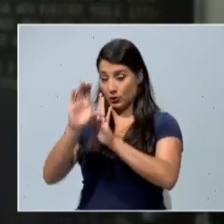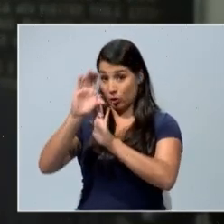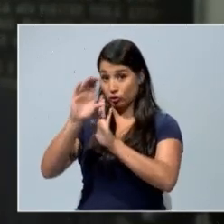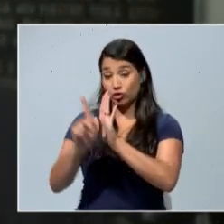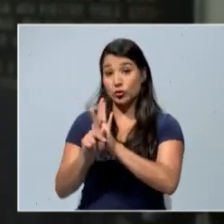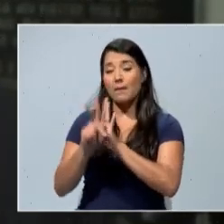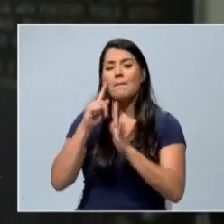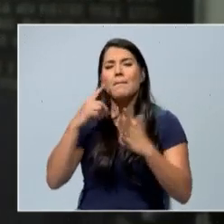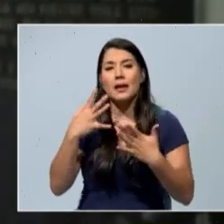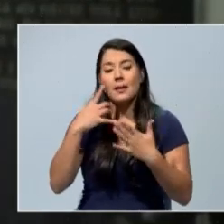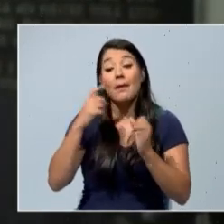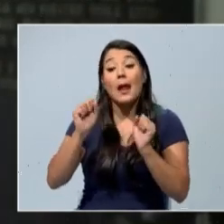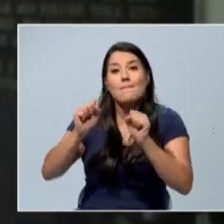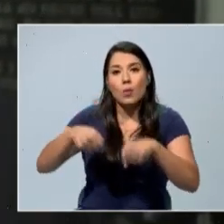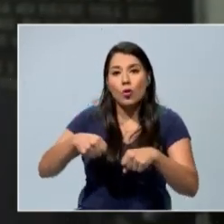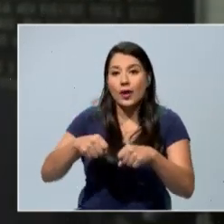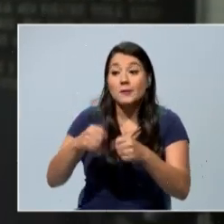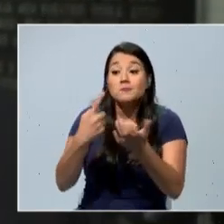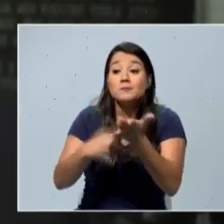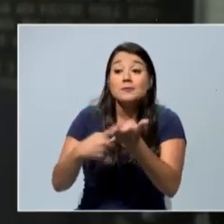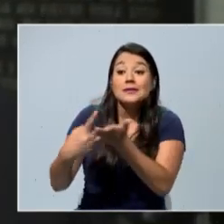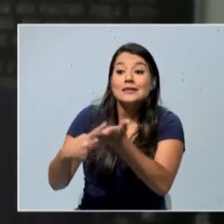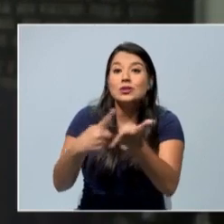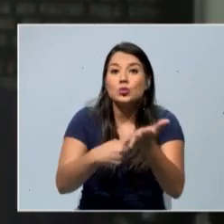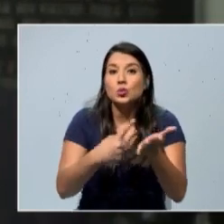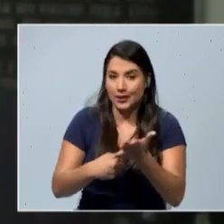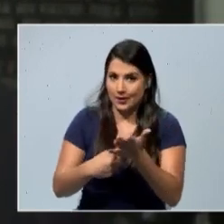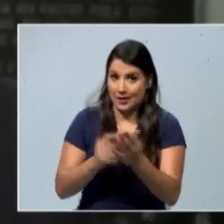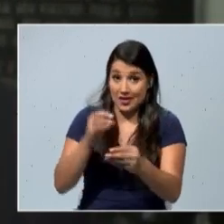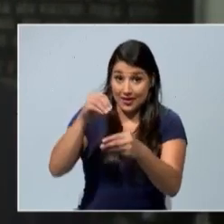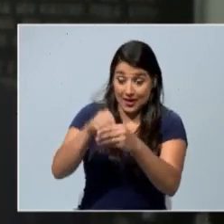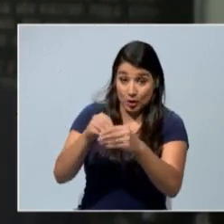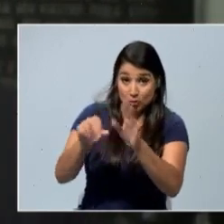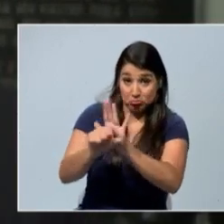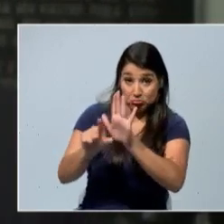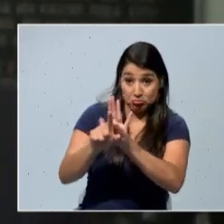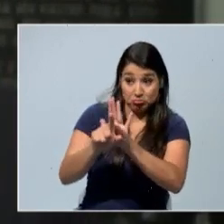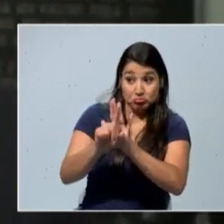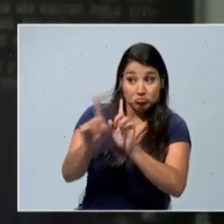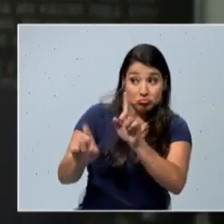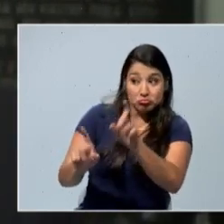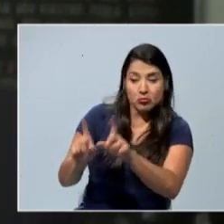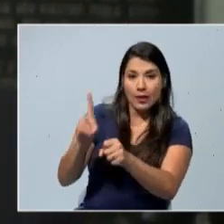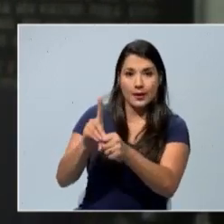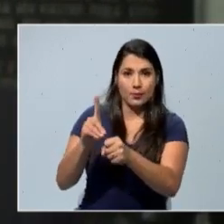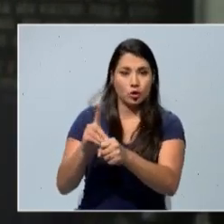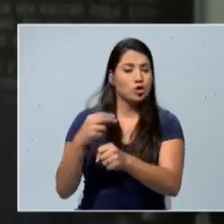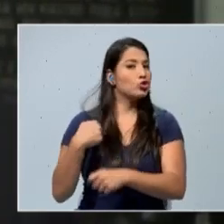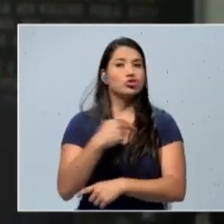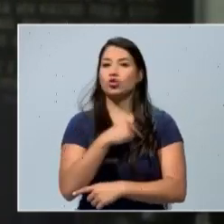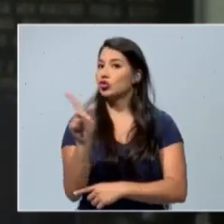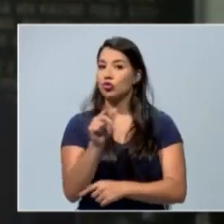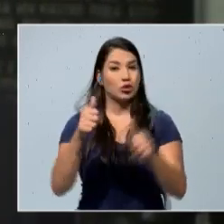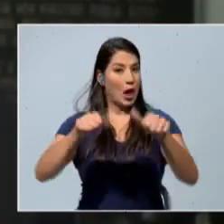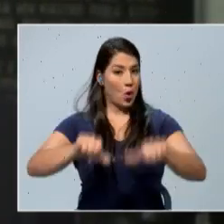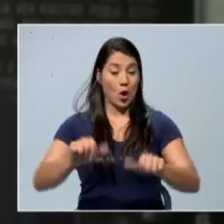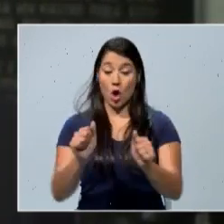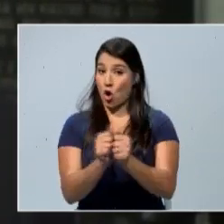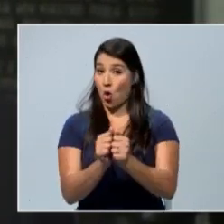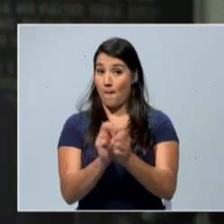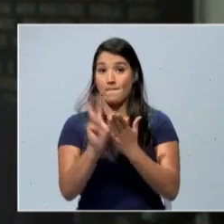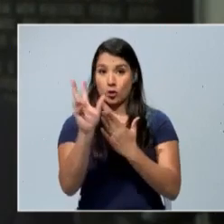para generar la discusión en el seno de la Asamblea Legislativa. No estamos de acuerdo con el proyecto planteado, pero